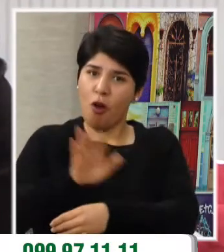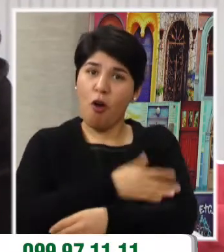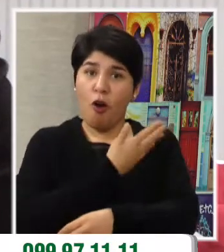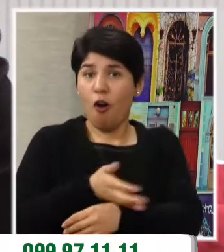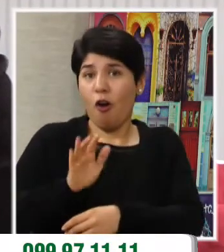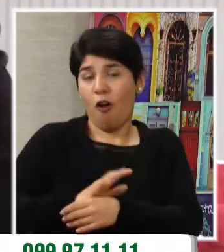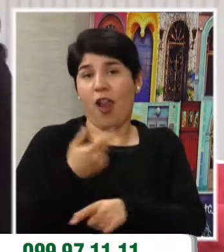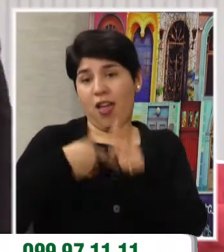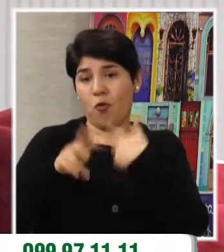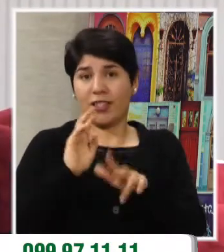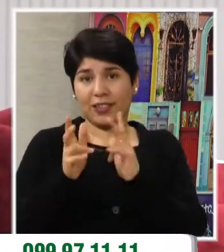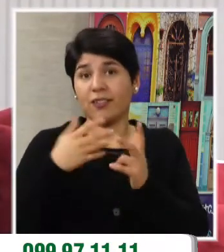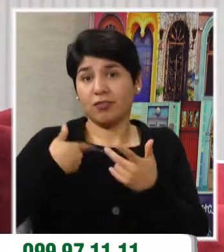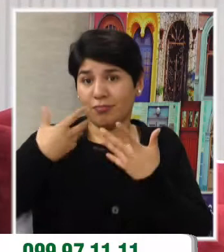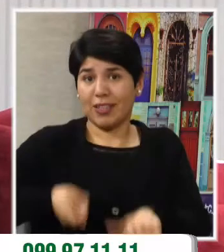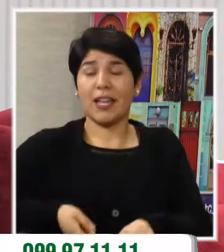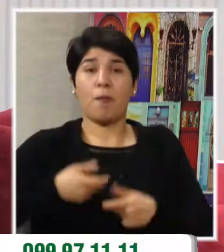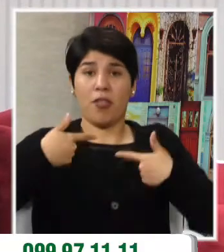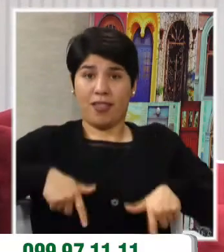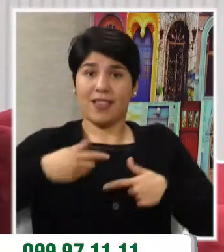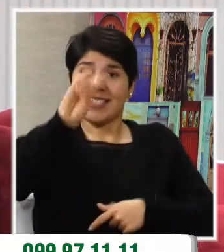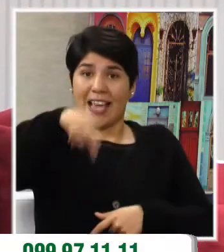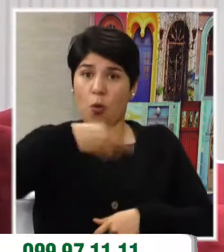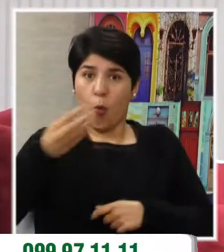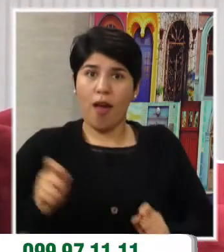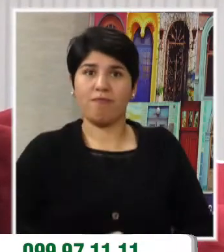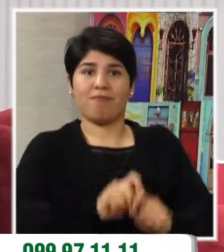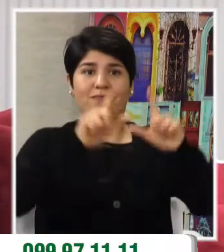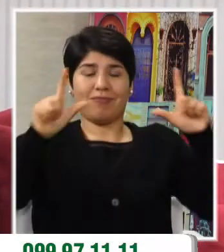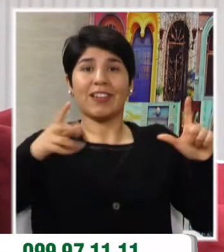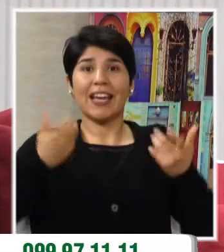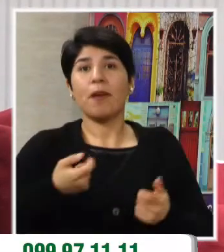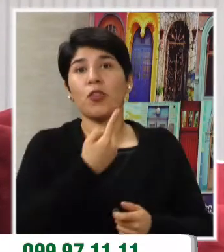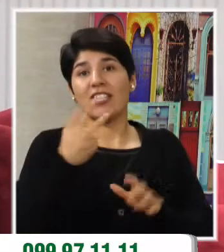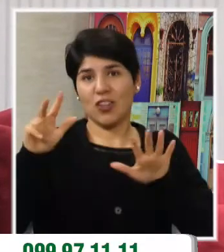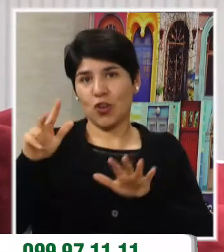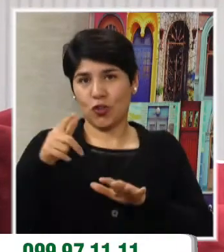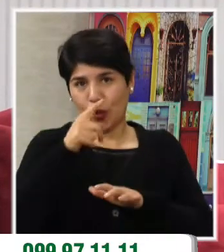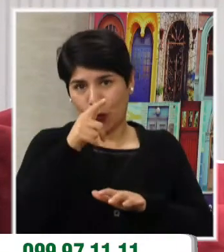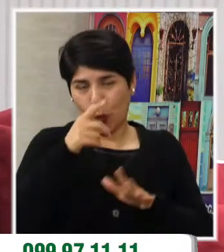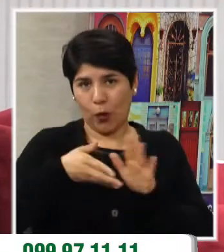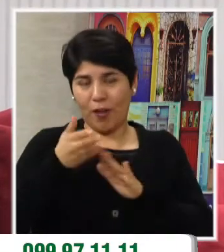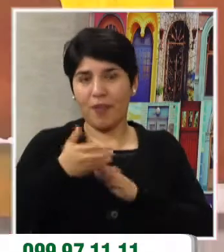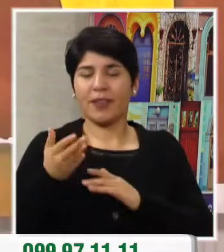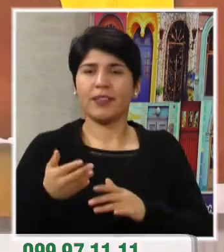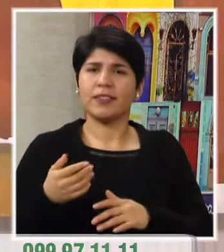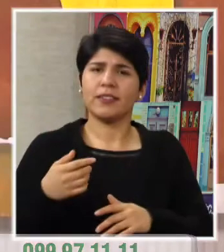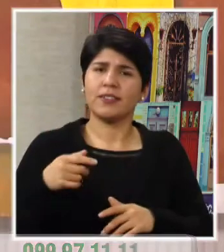tener en la página de la intendencia en lengua de señas para el día 18 este es y